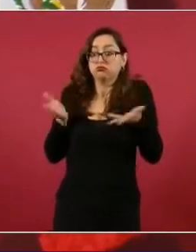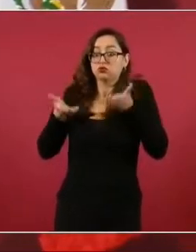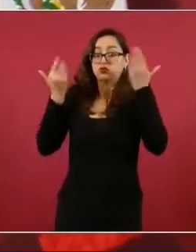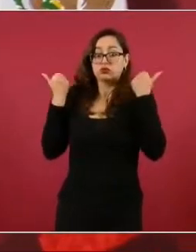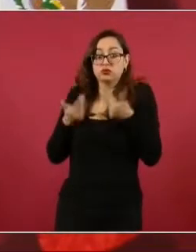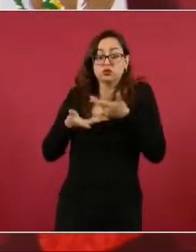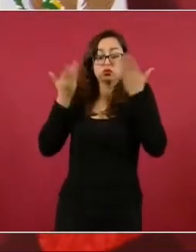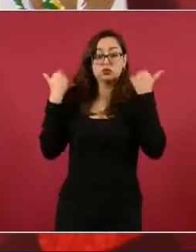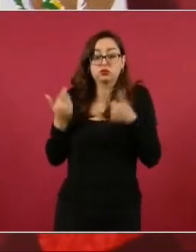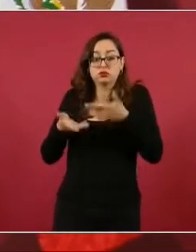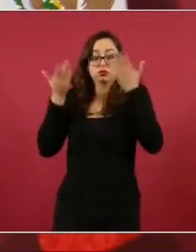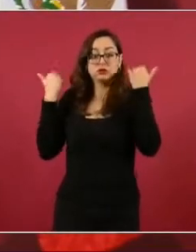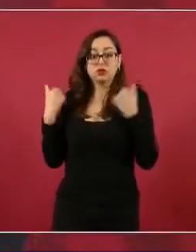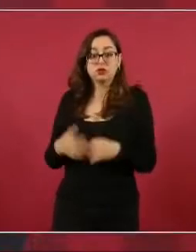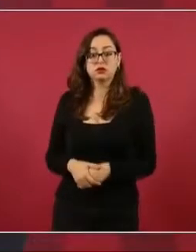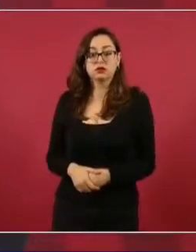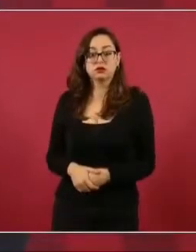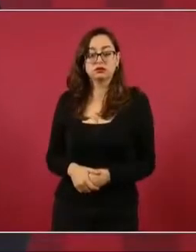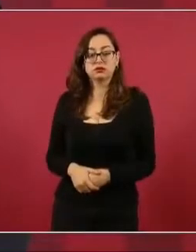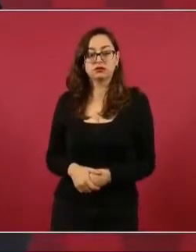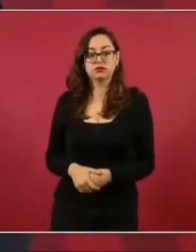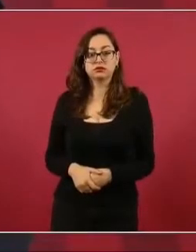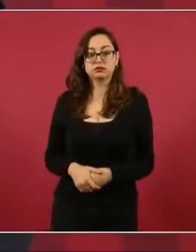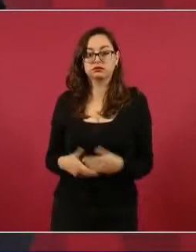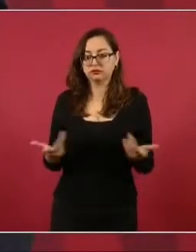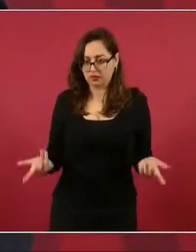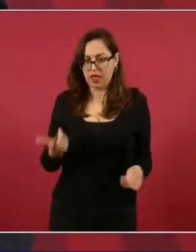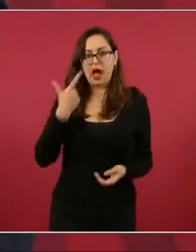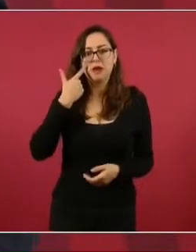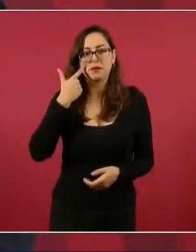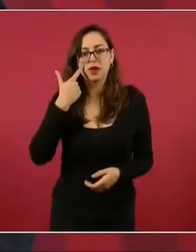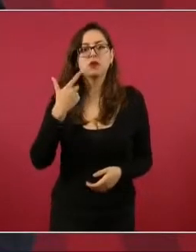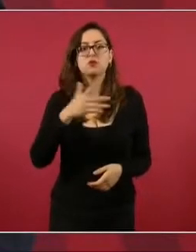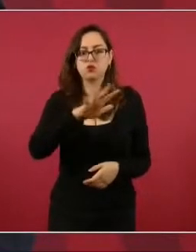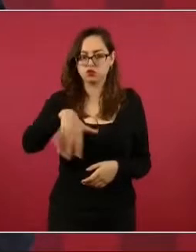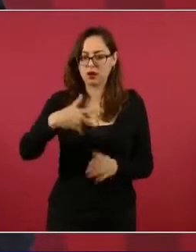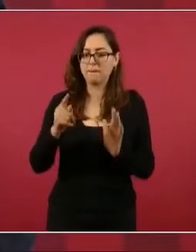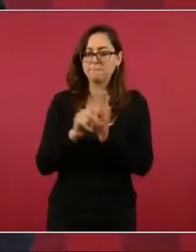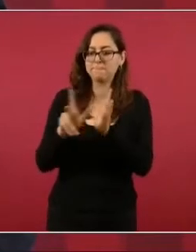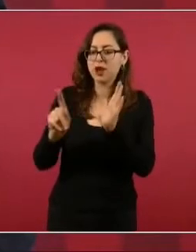Busquen en las hemerotecas la palabra corrupción.